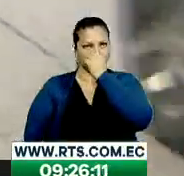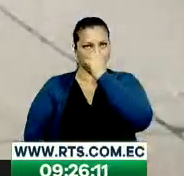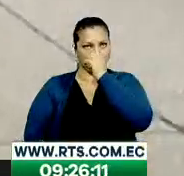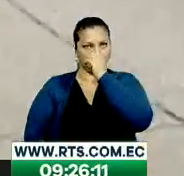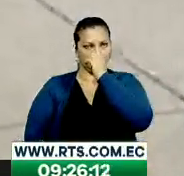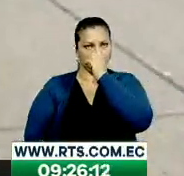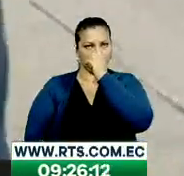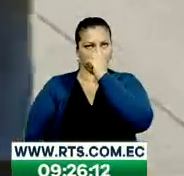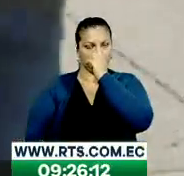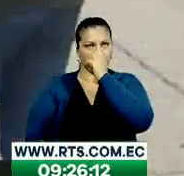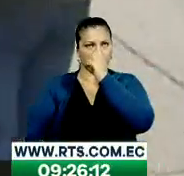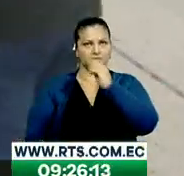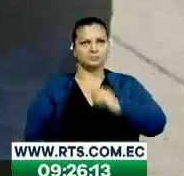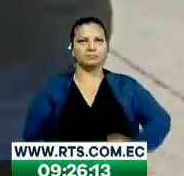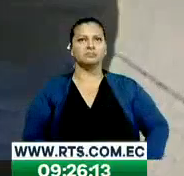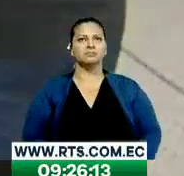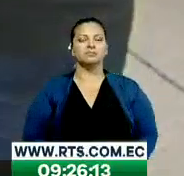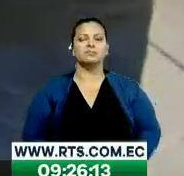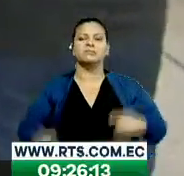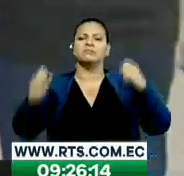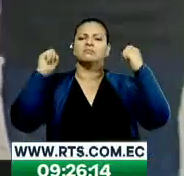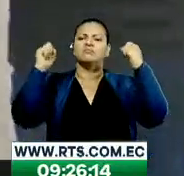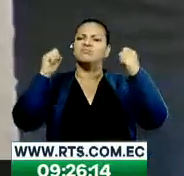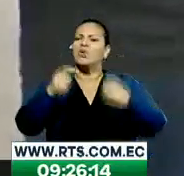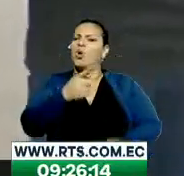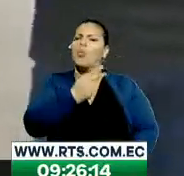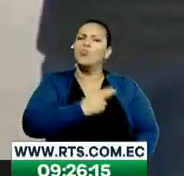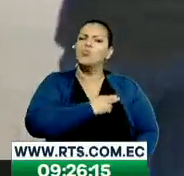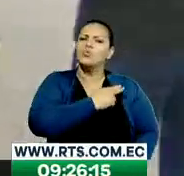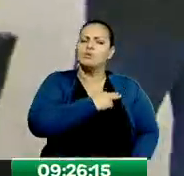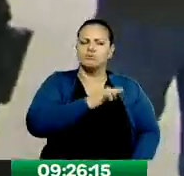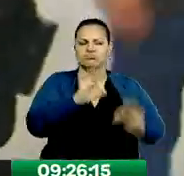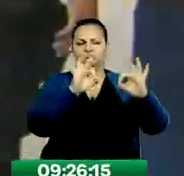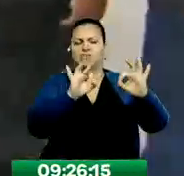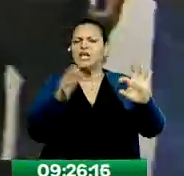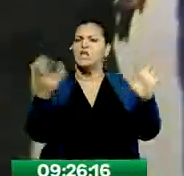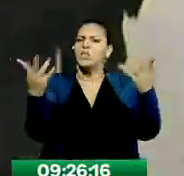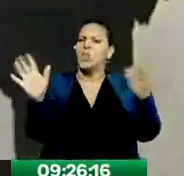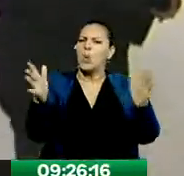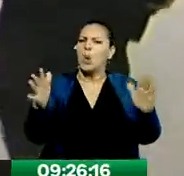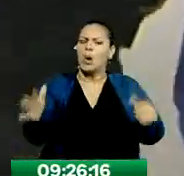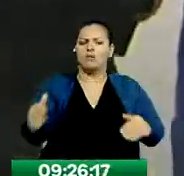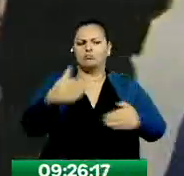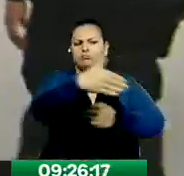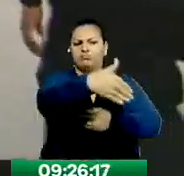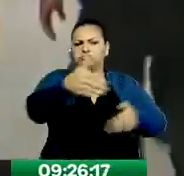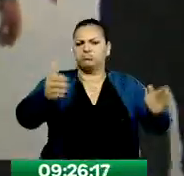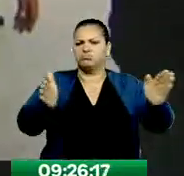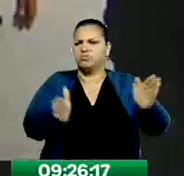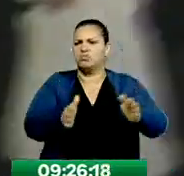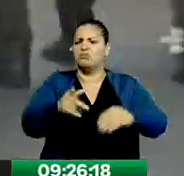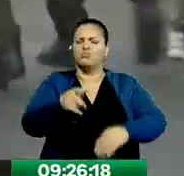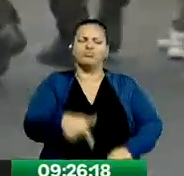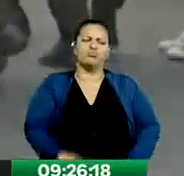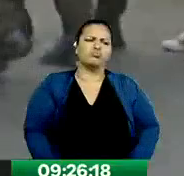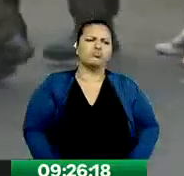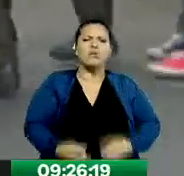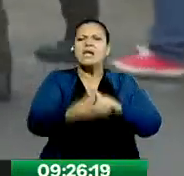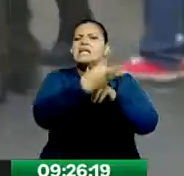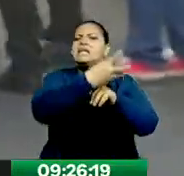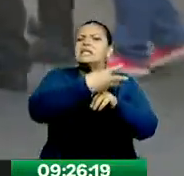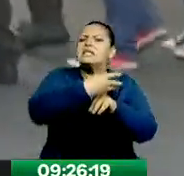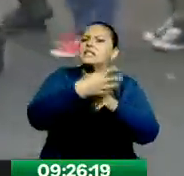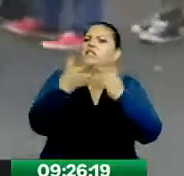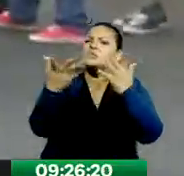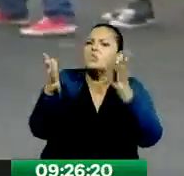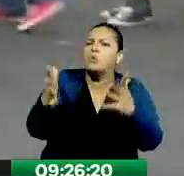¿Qué te pasa? Ahí están reclamando porque están, como dice Huguito, ellos pensando o creen que están en el abandono. O sea, hay que ver la forma de reclamar,